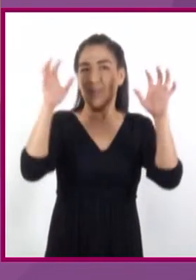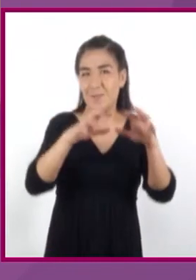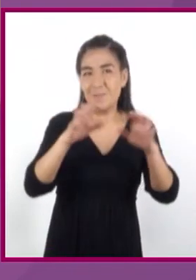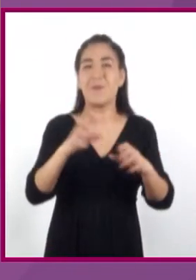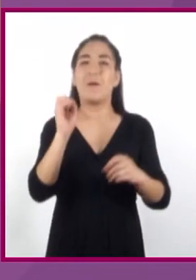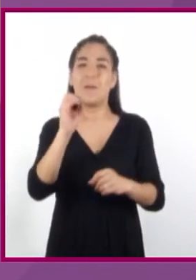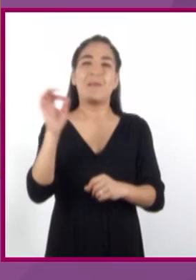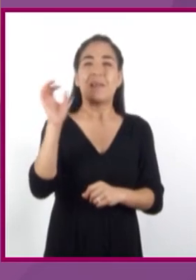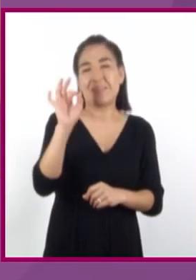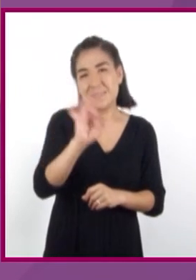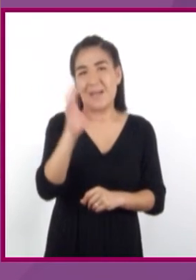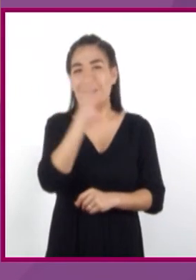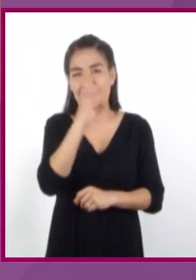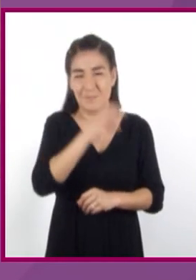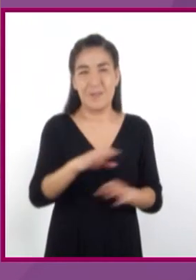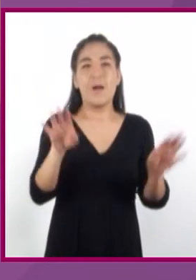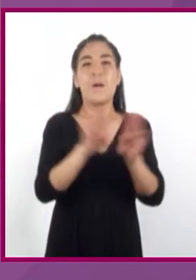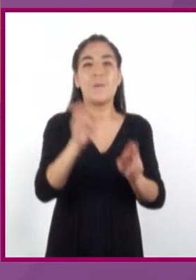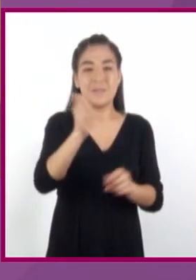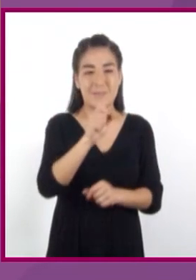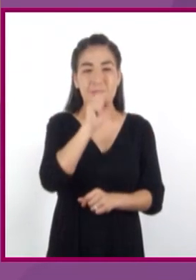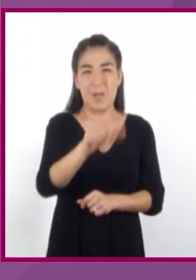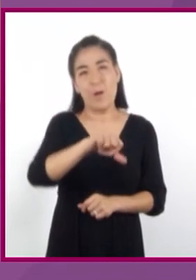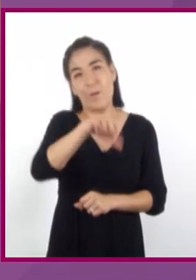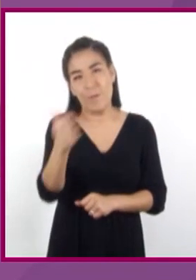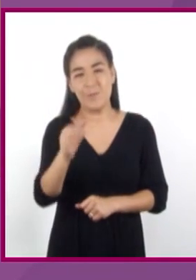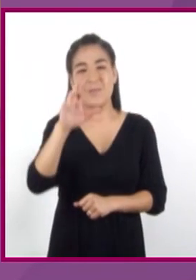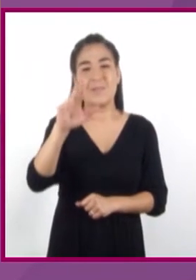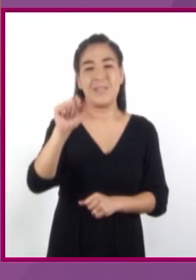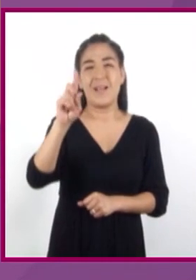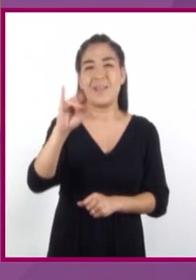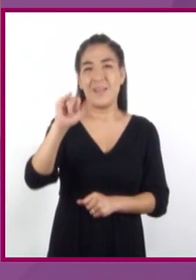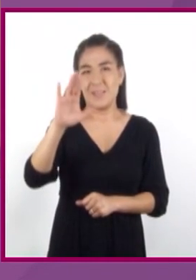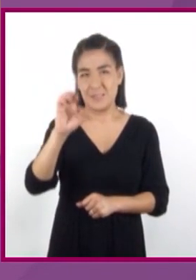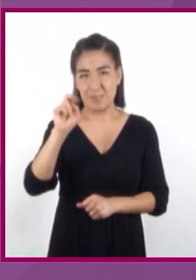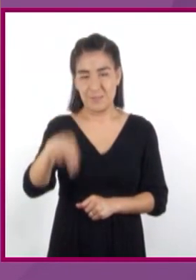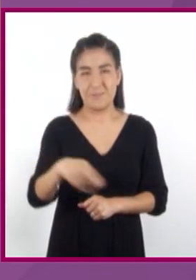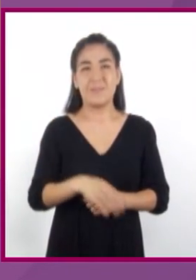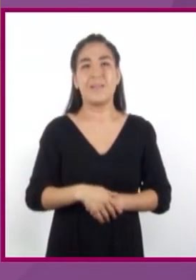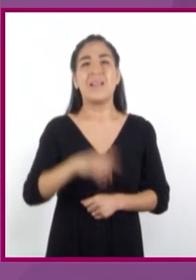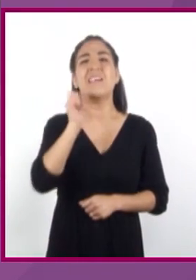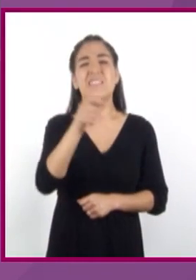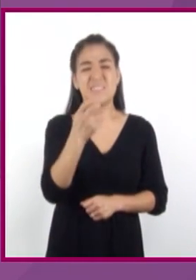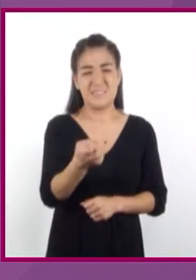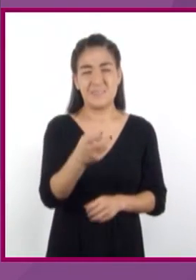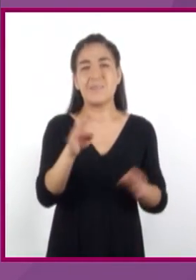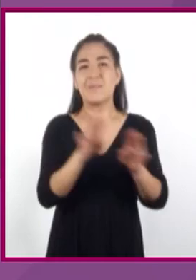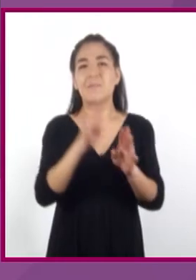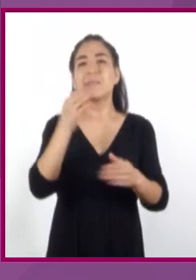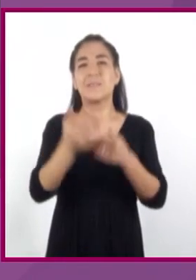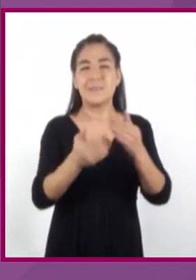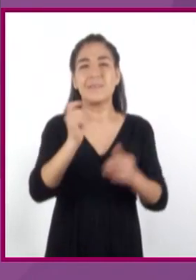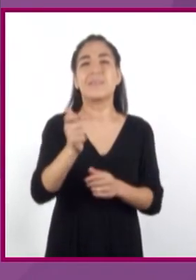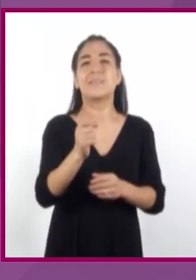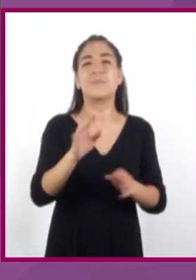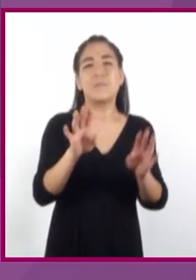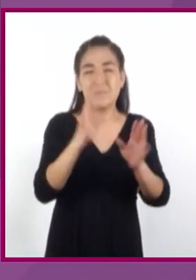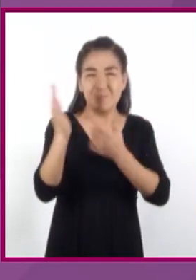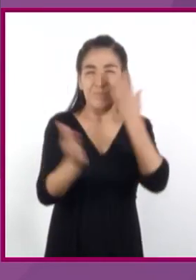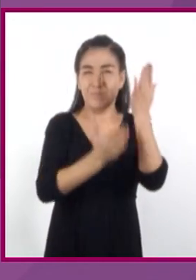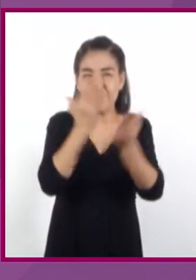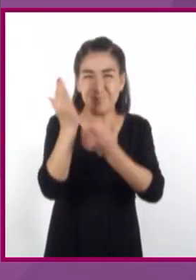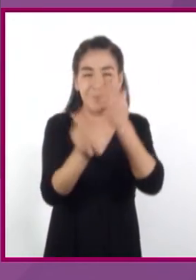El último mecanismo de transferencia es la radiación, y cabe destacar que este proceso ha sido estudiado con